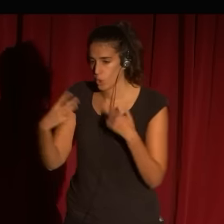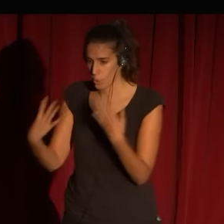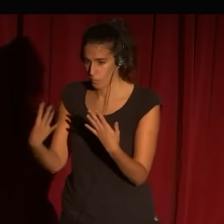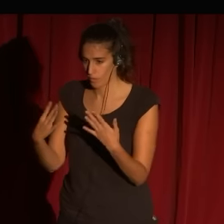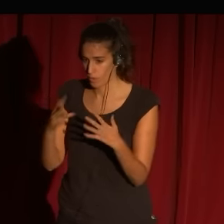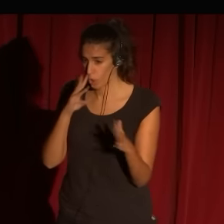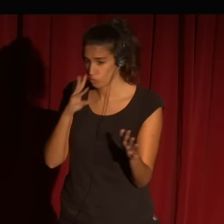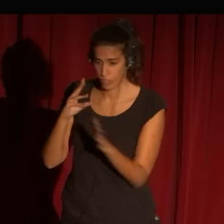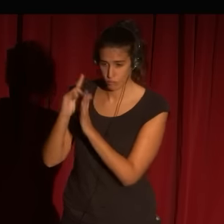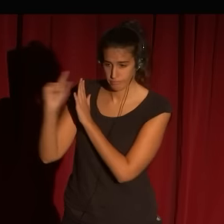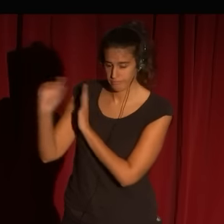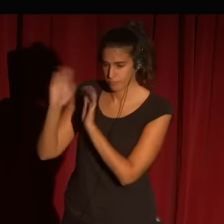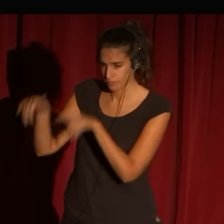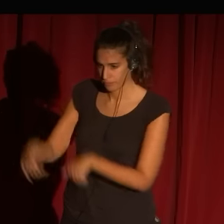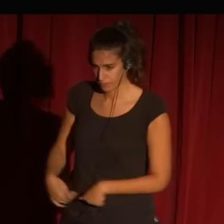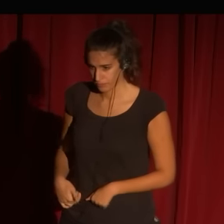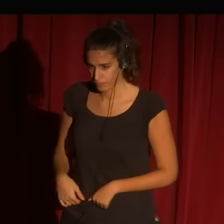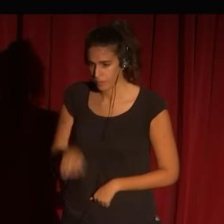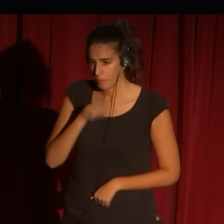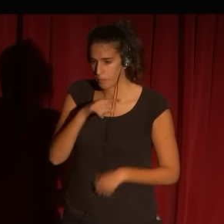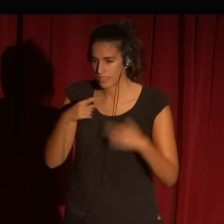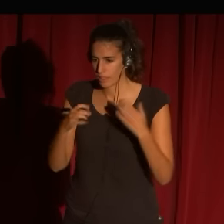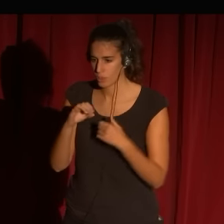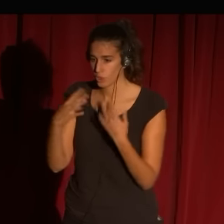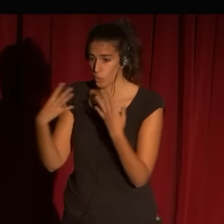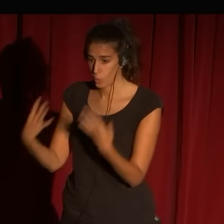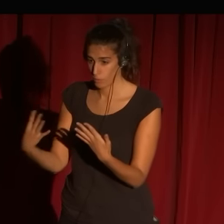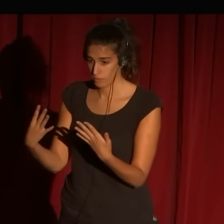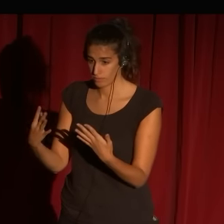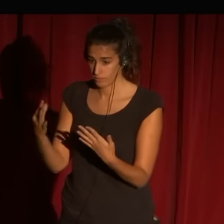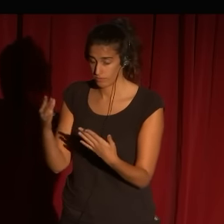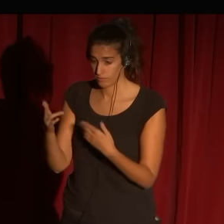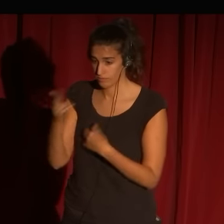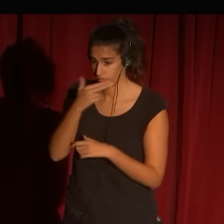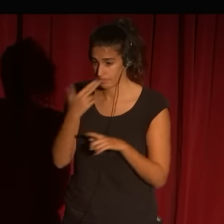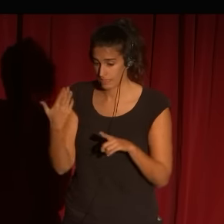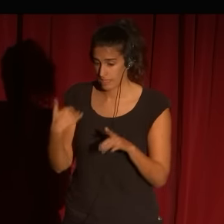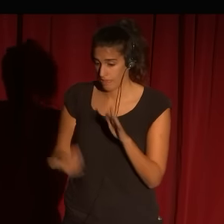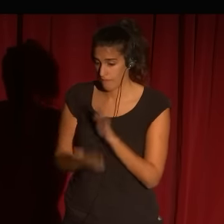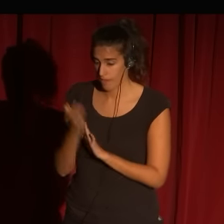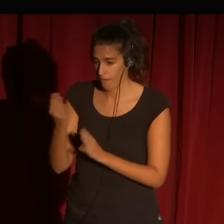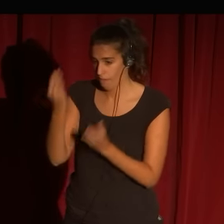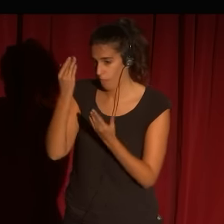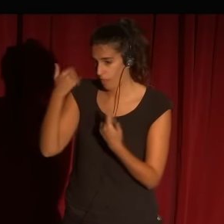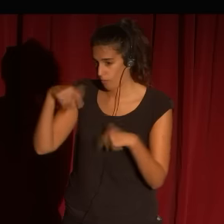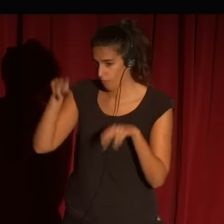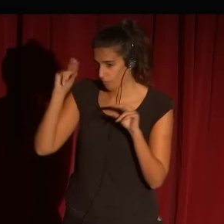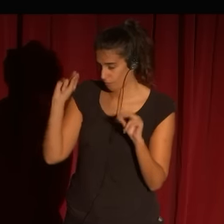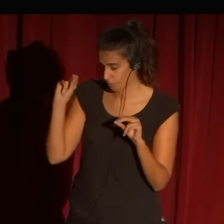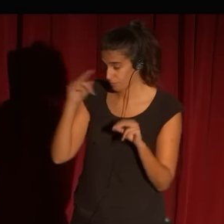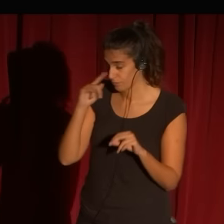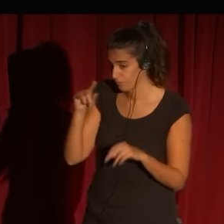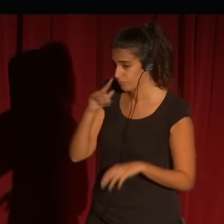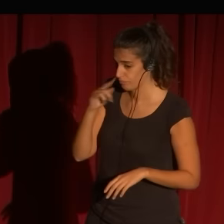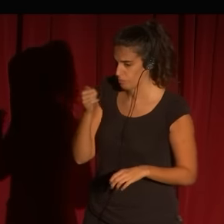fuera de los Países Bajos 1609 cuando Clara pites acaba de esta Terminando su formación podríamos decir y se va